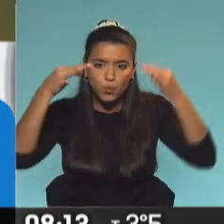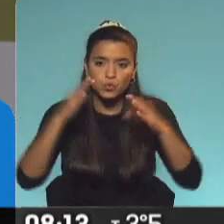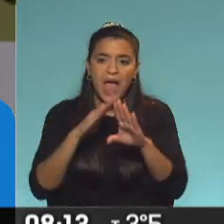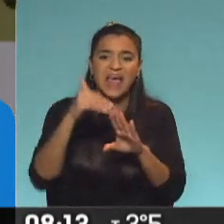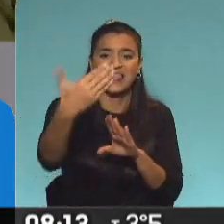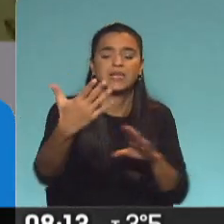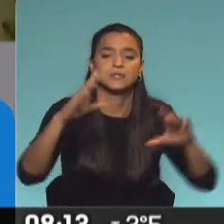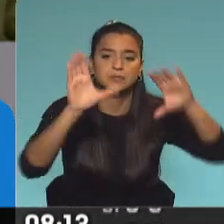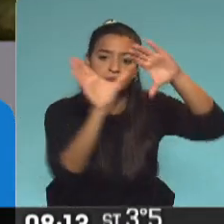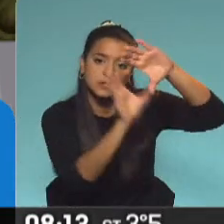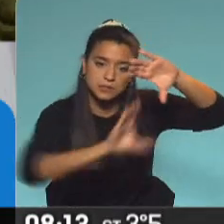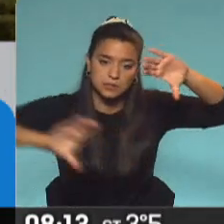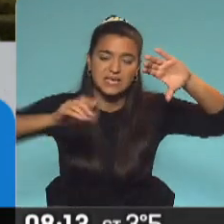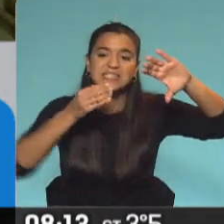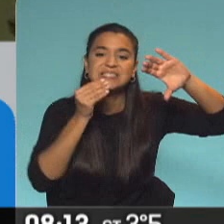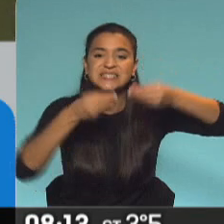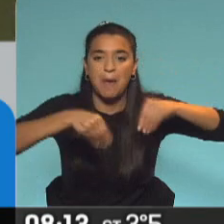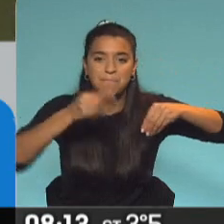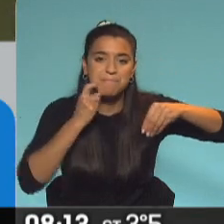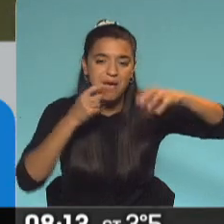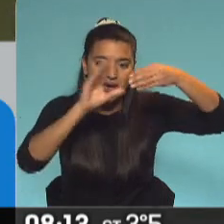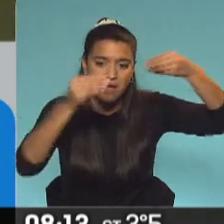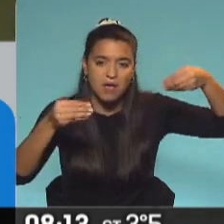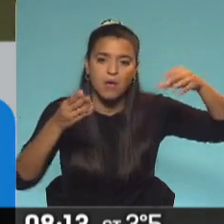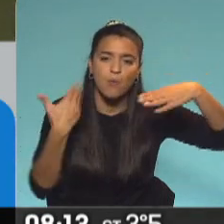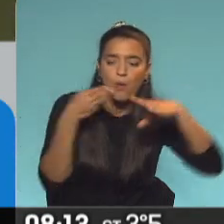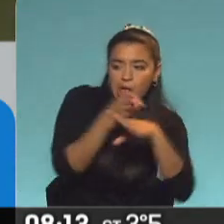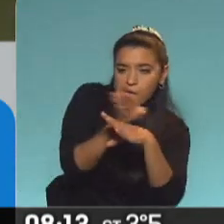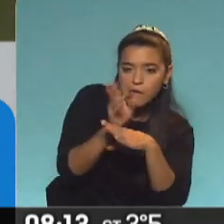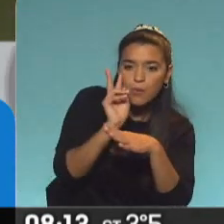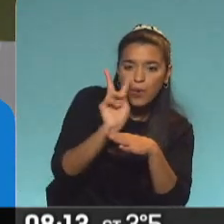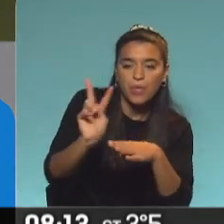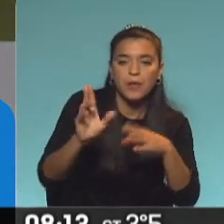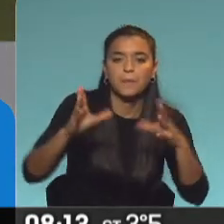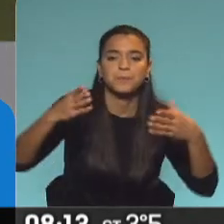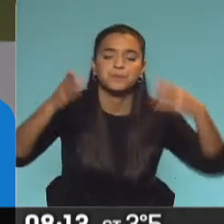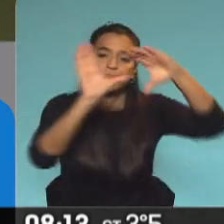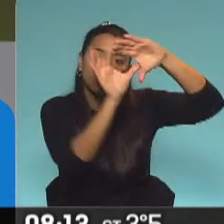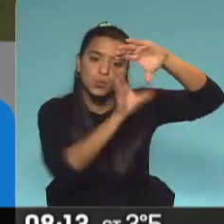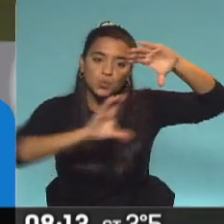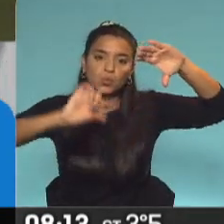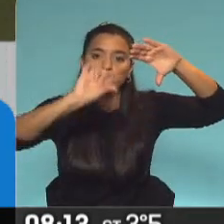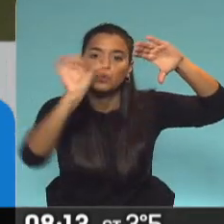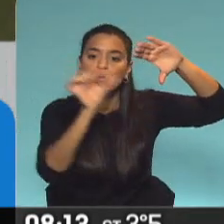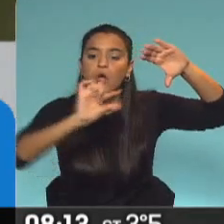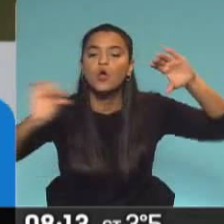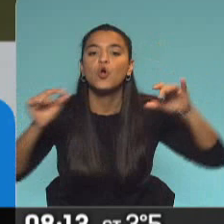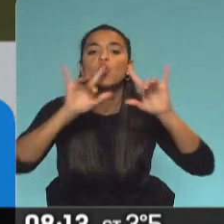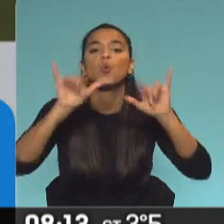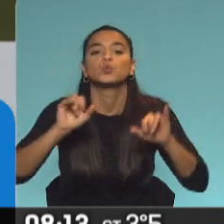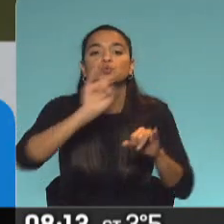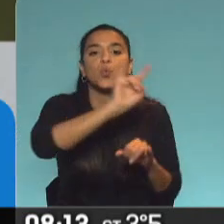atrás de esta chapa, tenemos, y de costadito se puede observar, un par de tubos de luz ultravioleta. Cuando el aire